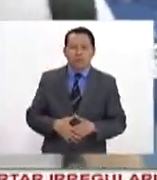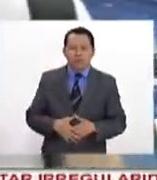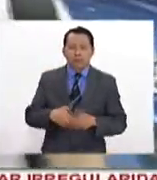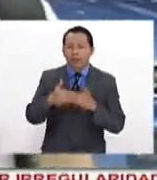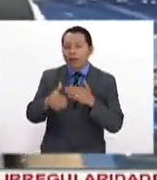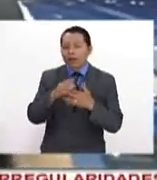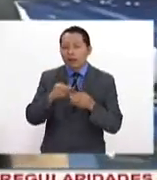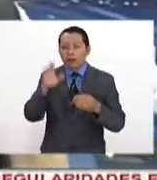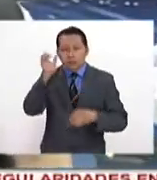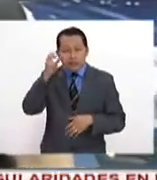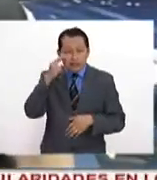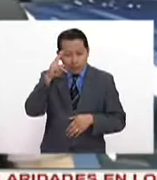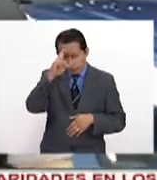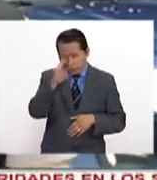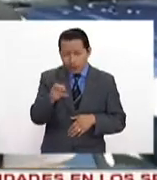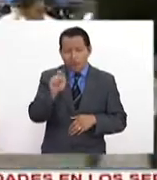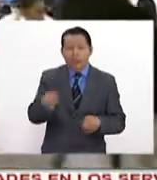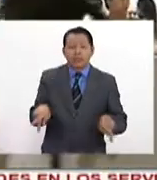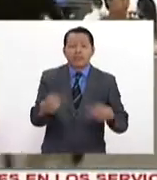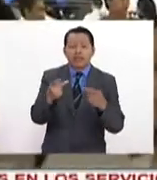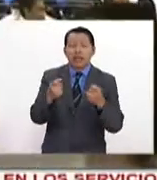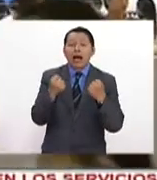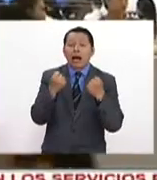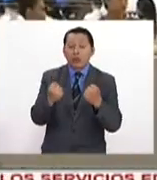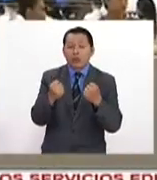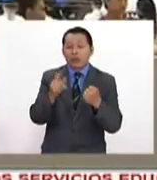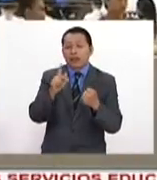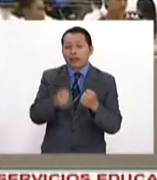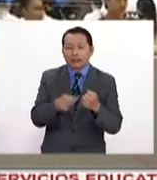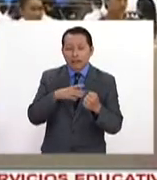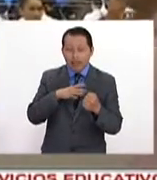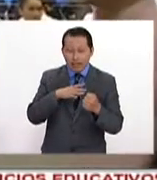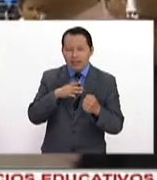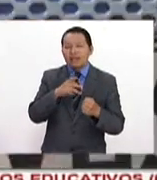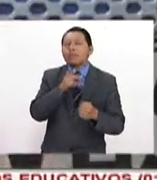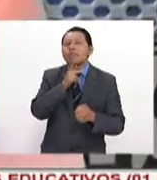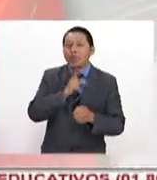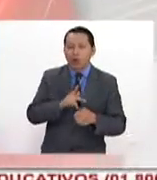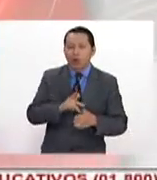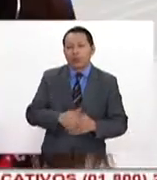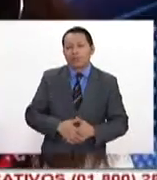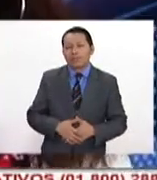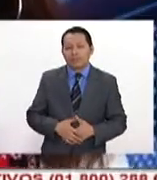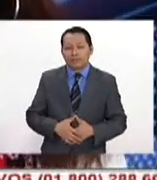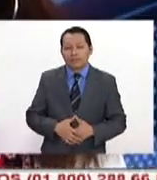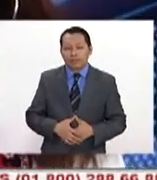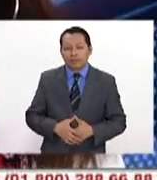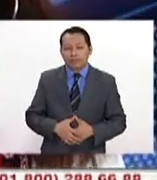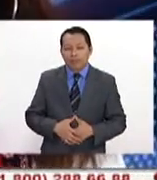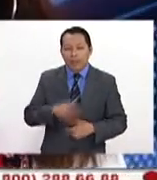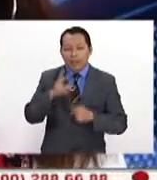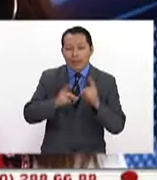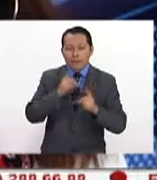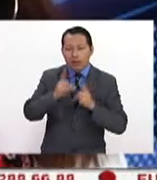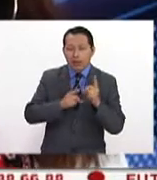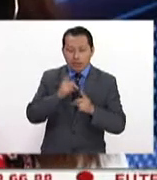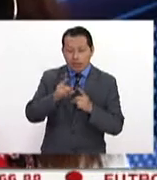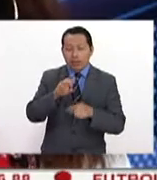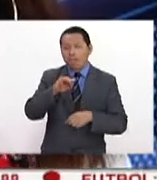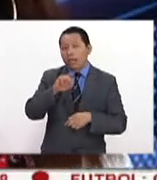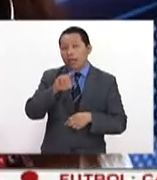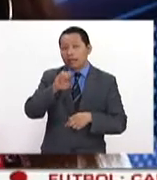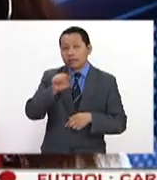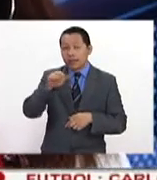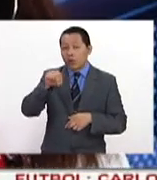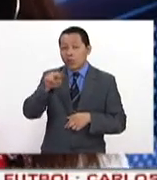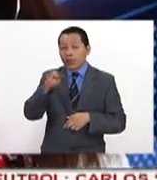Más adelante, China prohibirá las ventas de vehículos que usen combustibles fósiles. Y en los deportes, Melissa Núñez